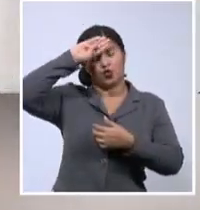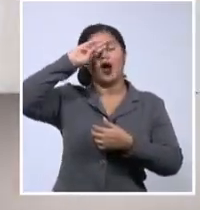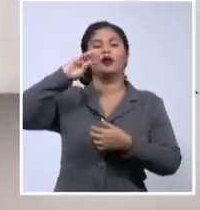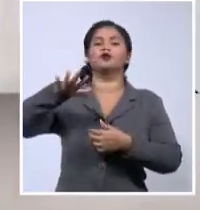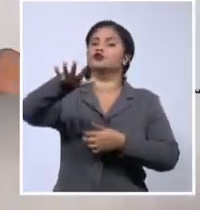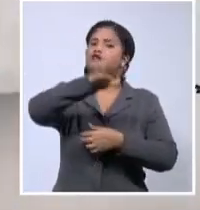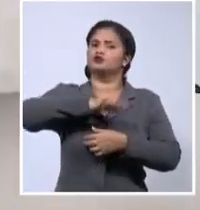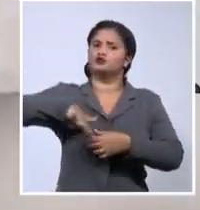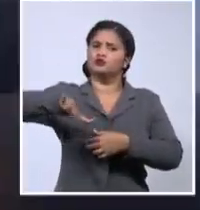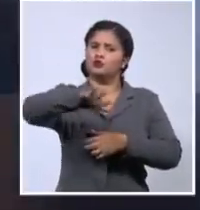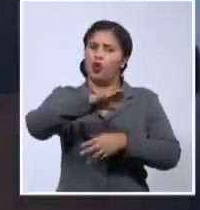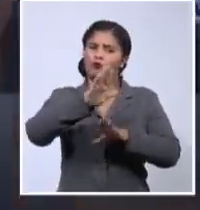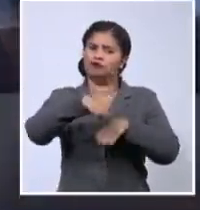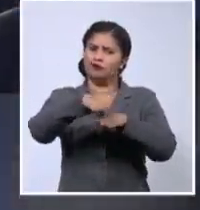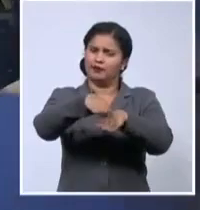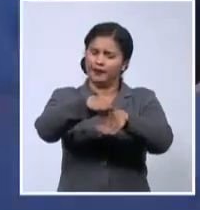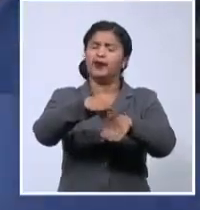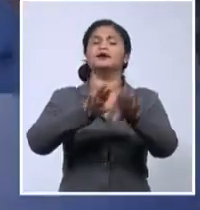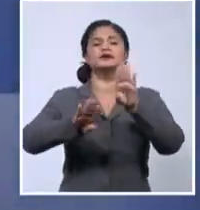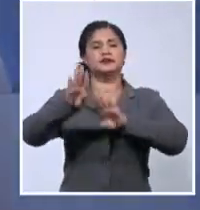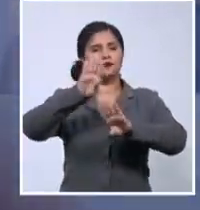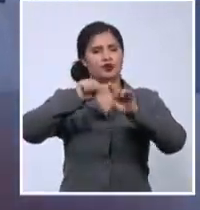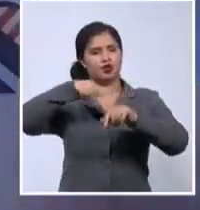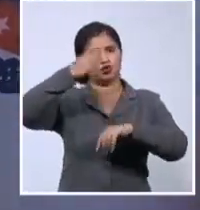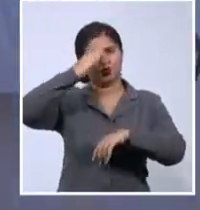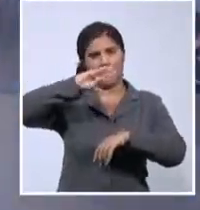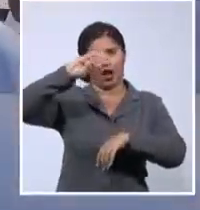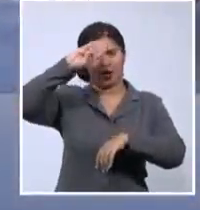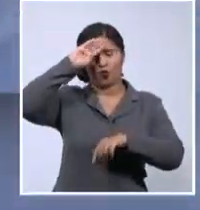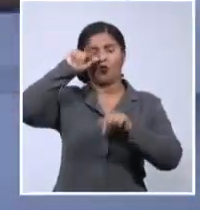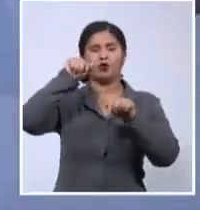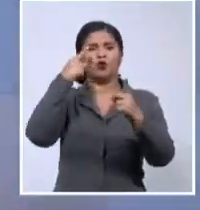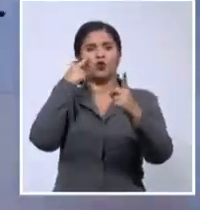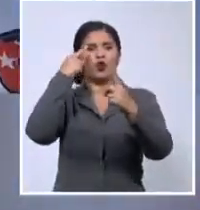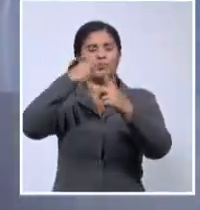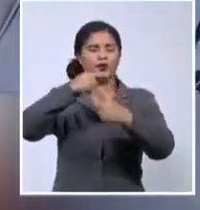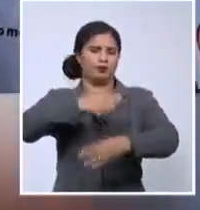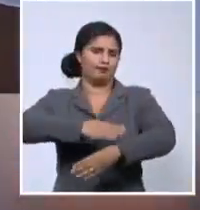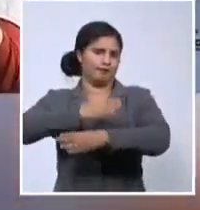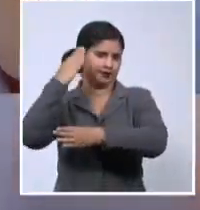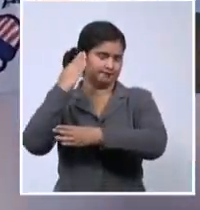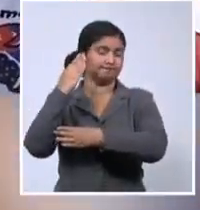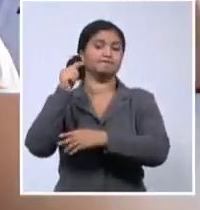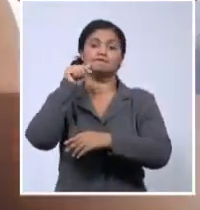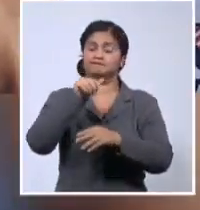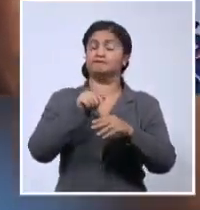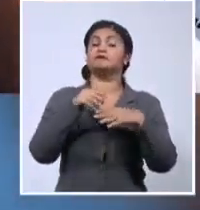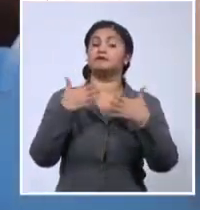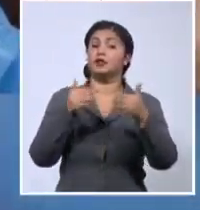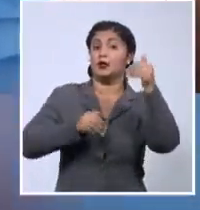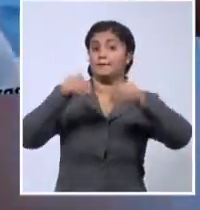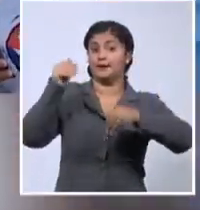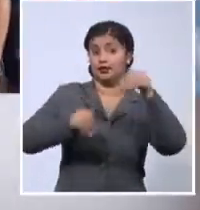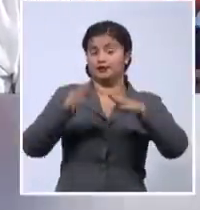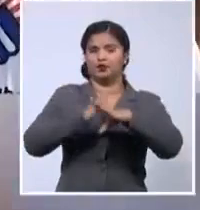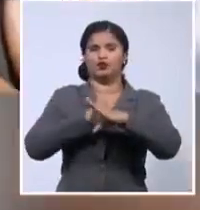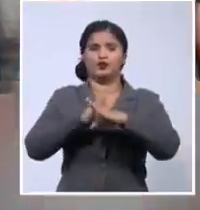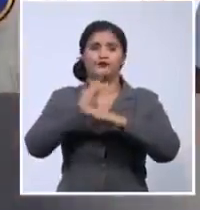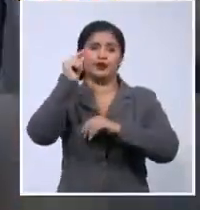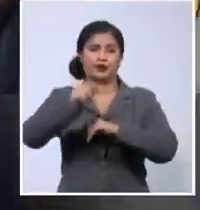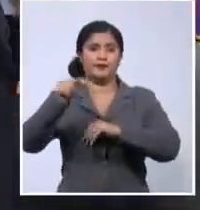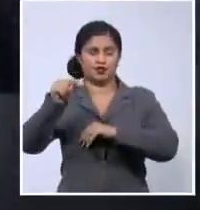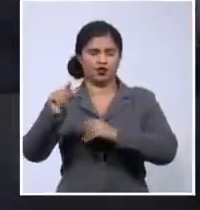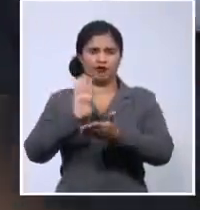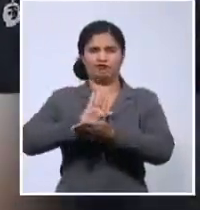en la cita participaron diferentes generaciones de migrantes cubanos que reiteraron su rechazo a la